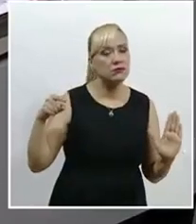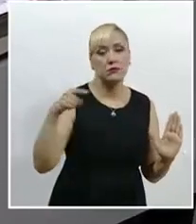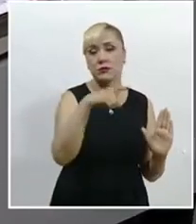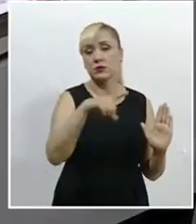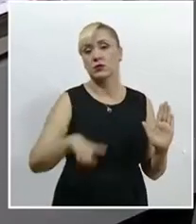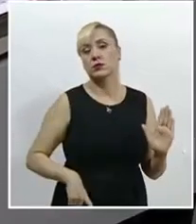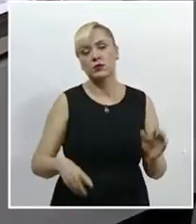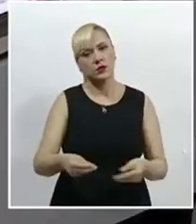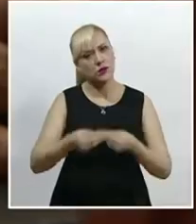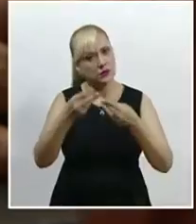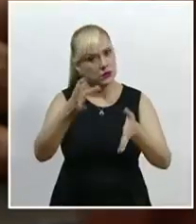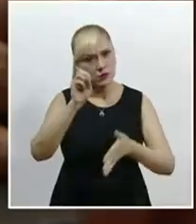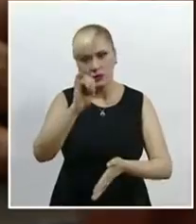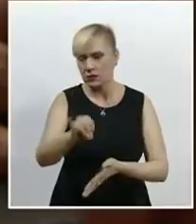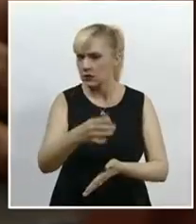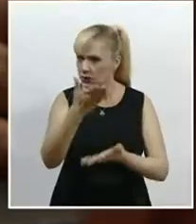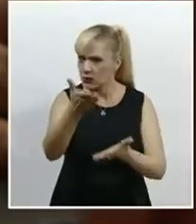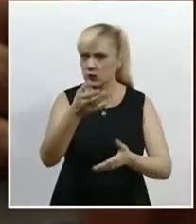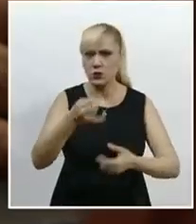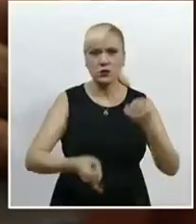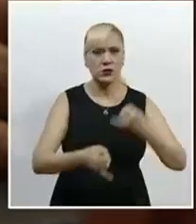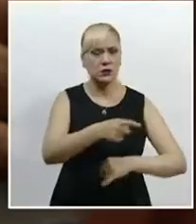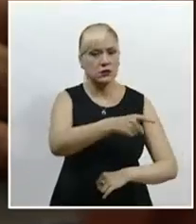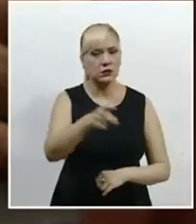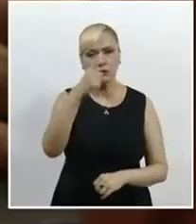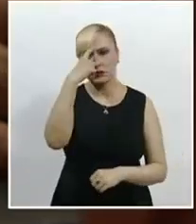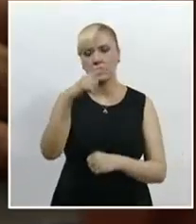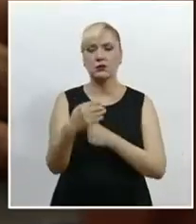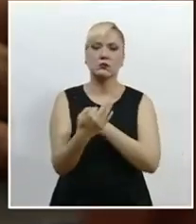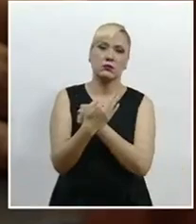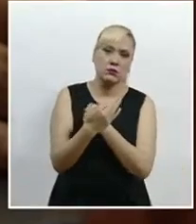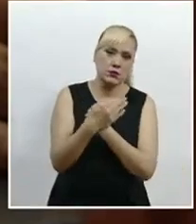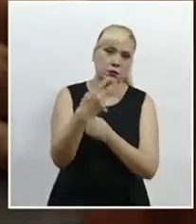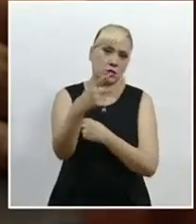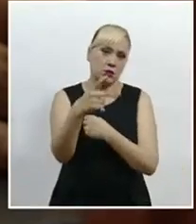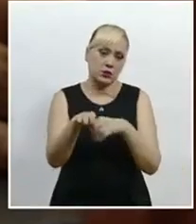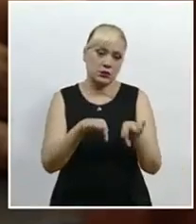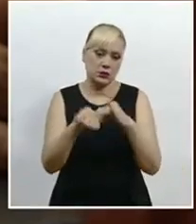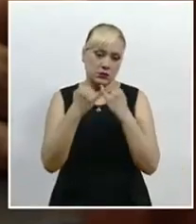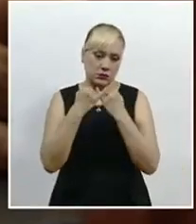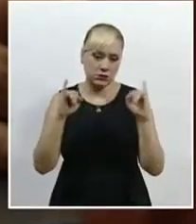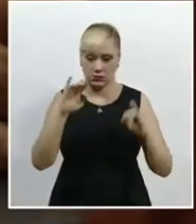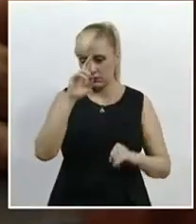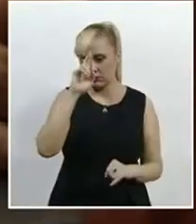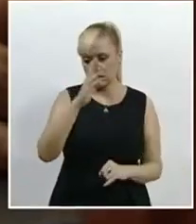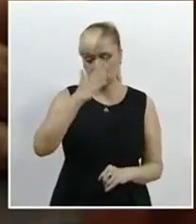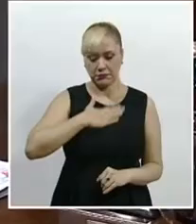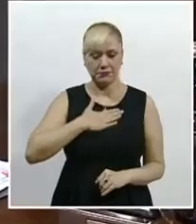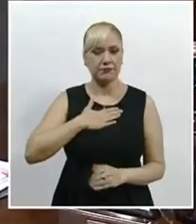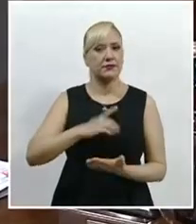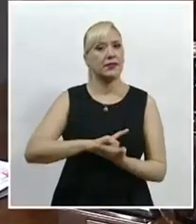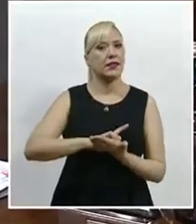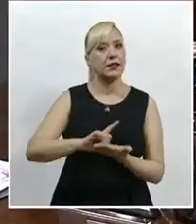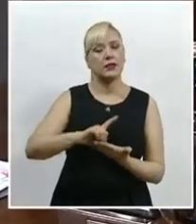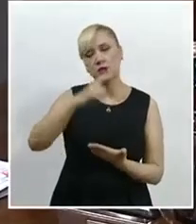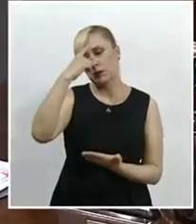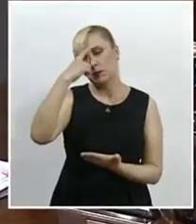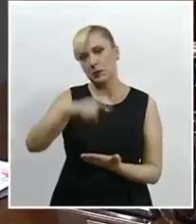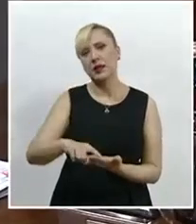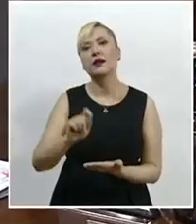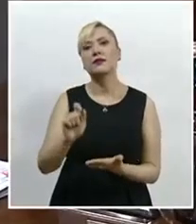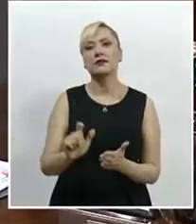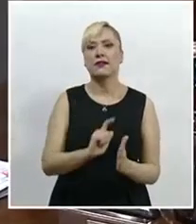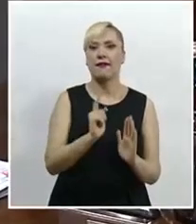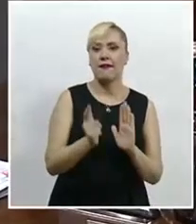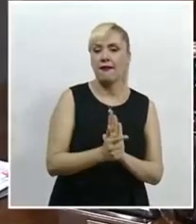proporcionar garantías a las y los jueces para proteger su independencia y con ello respetar el derecho humano de acceso a la justicia